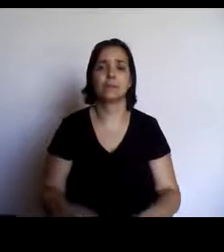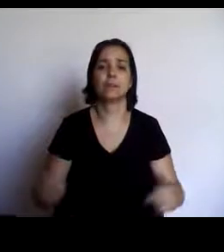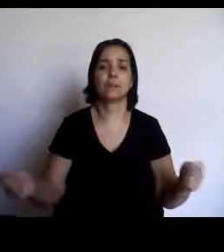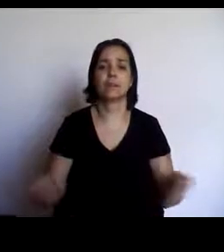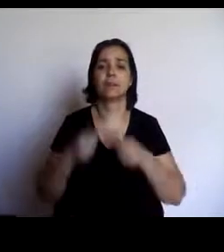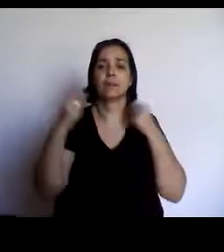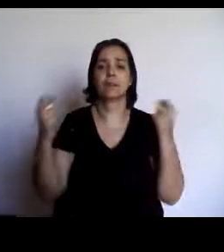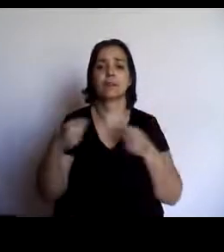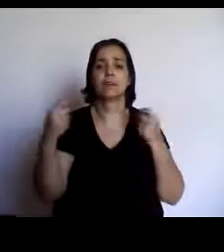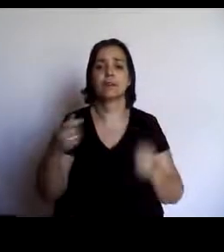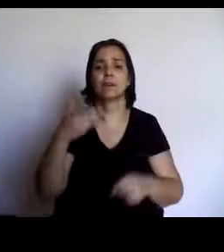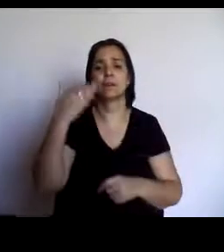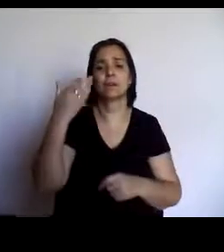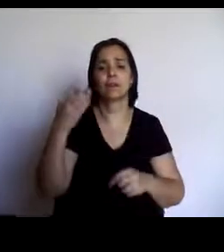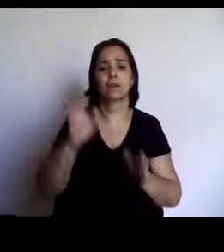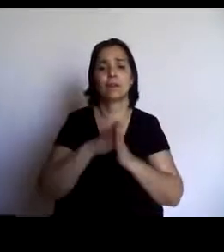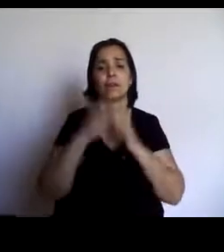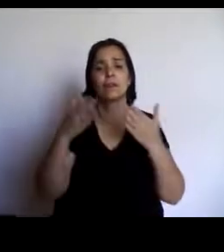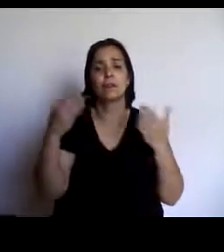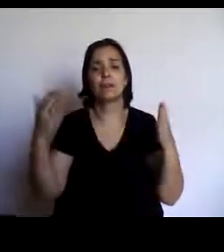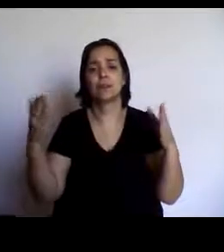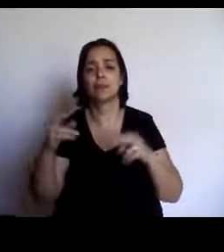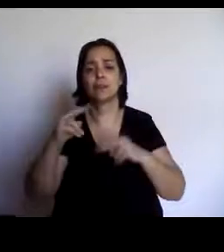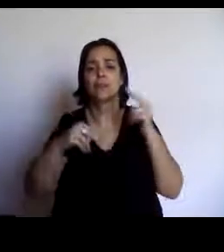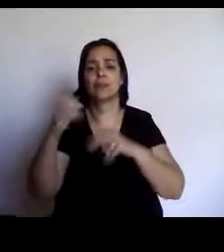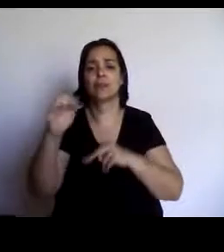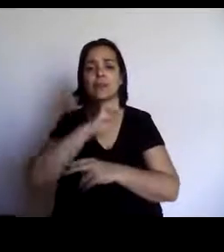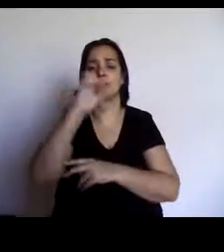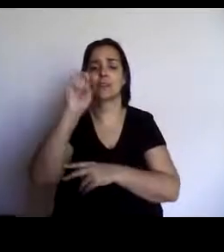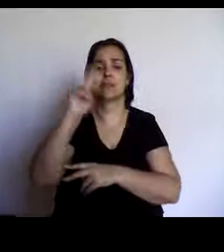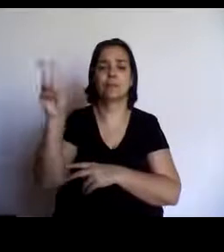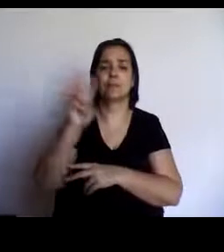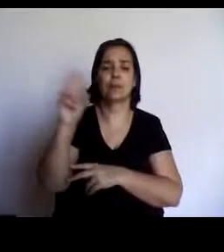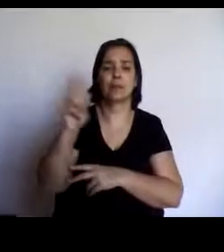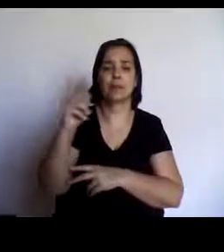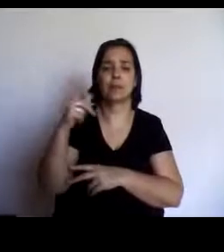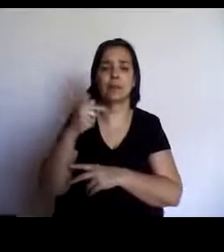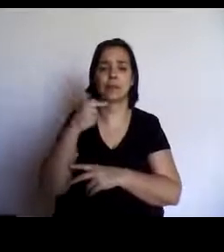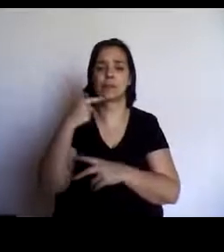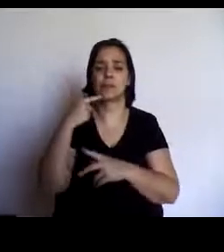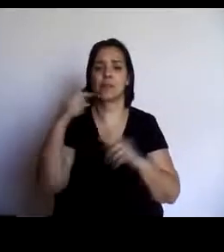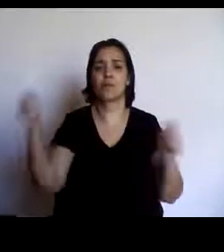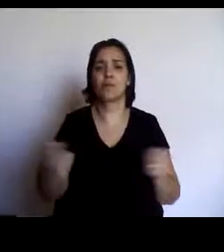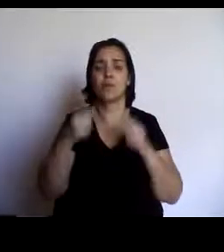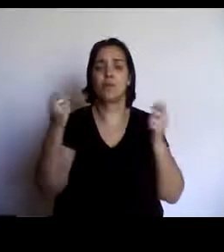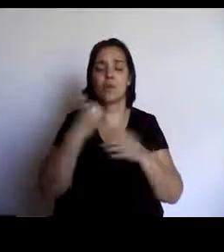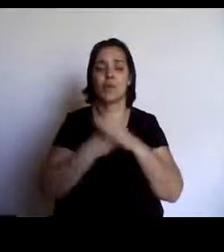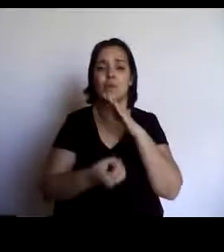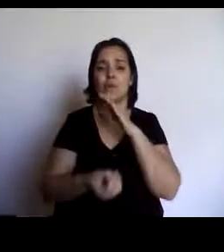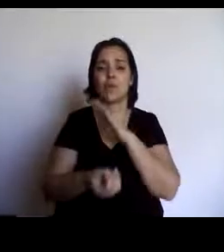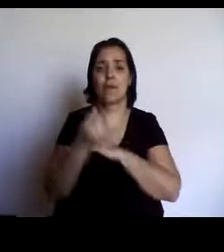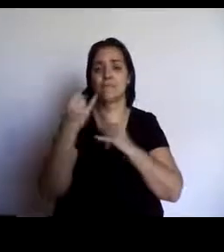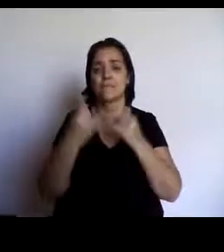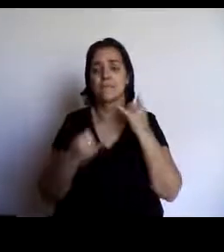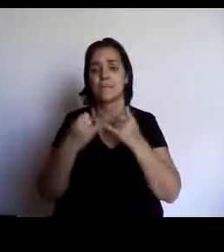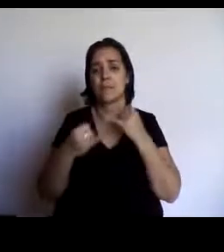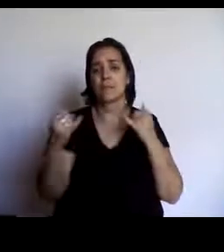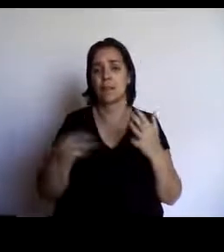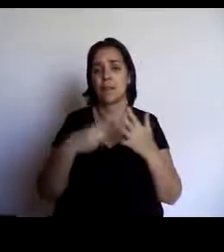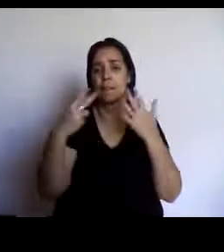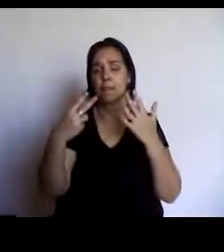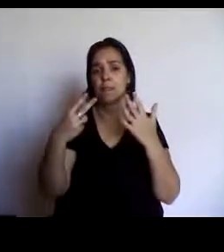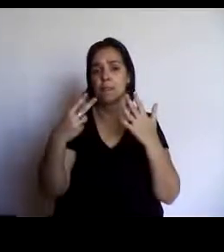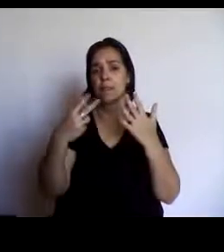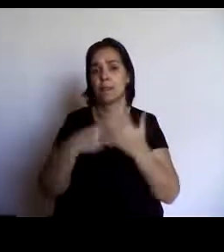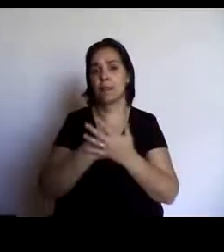destacar los cuadernos para construir la Europa Verde desde lo local, publicación que nació a finales de 2019 y a lo largo de este 2020 realizaremos tres